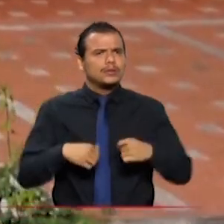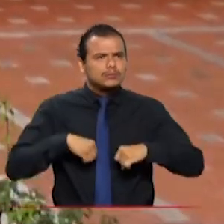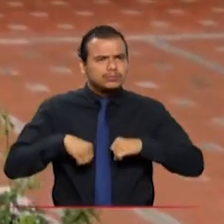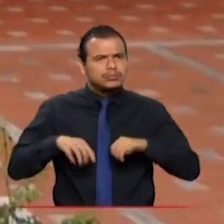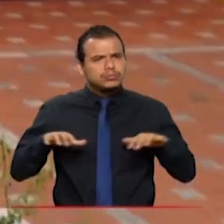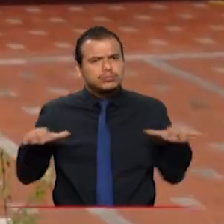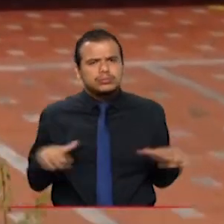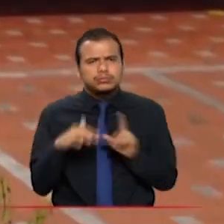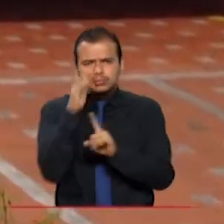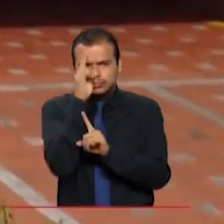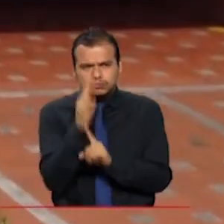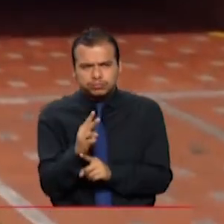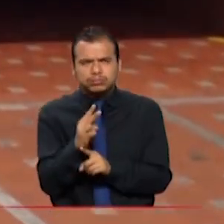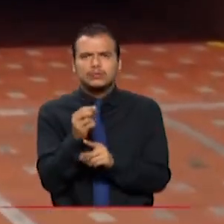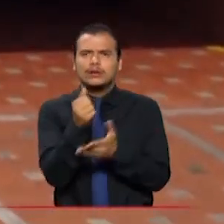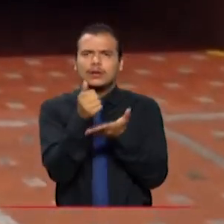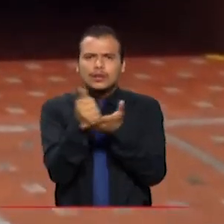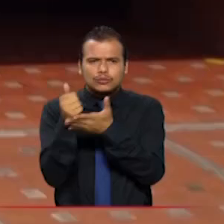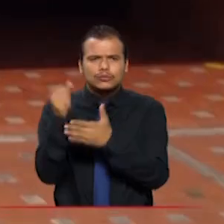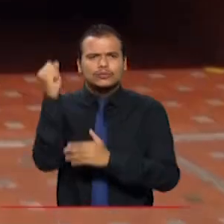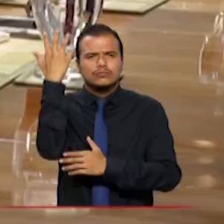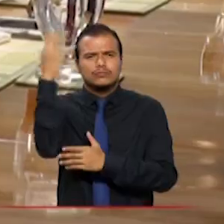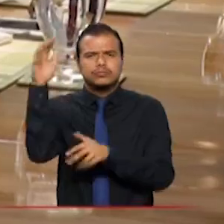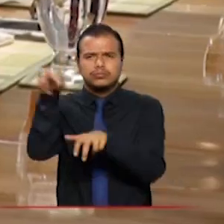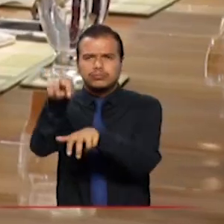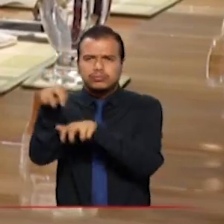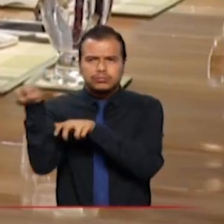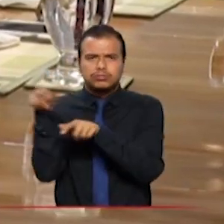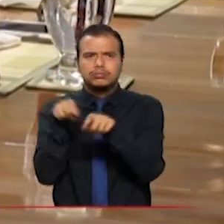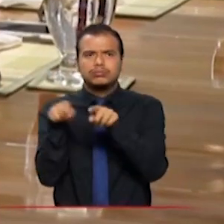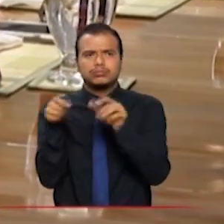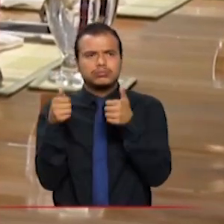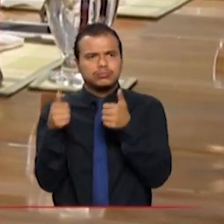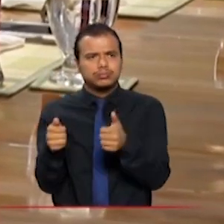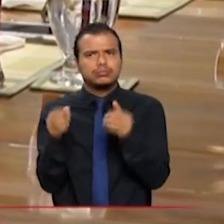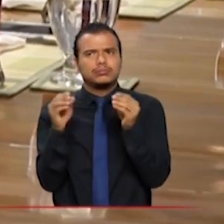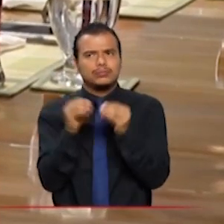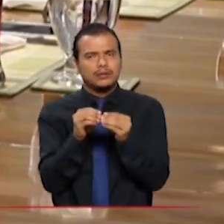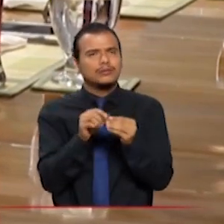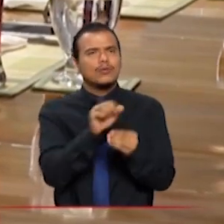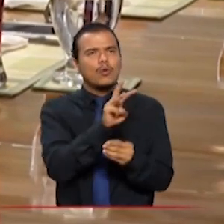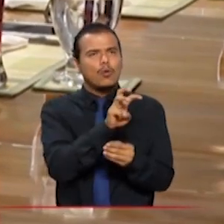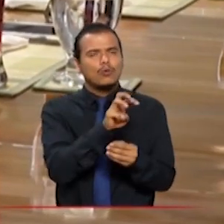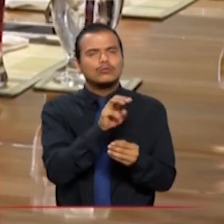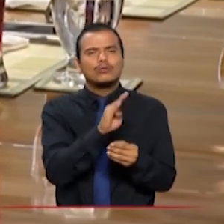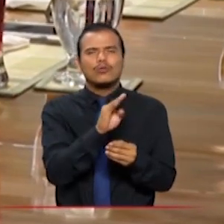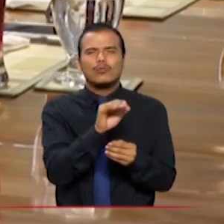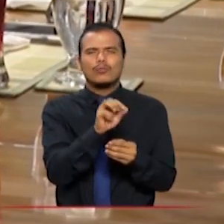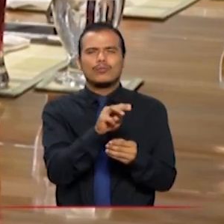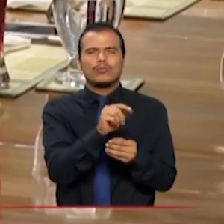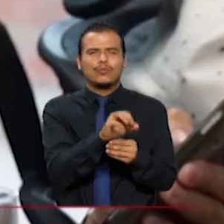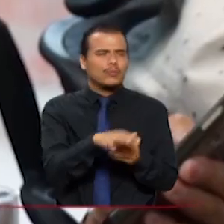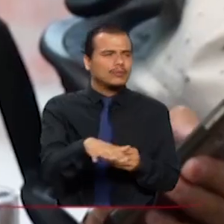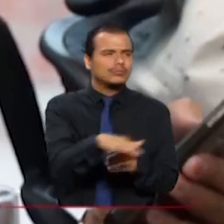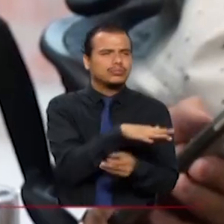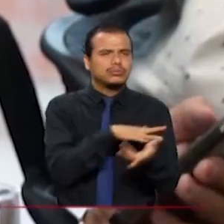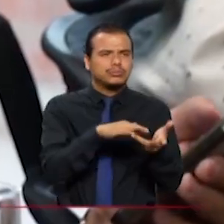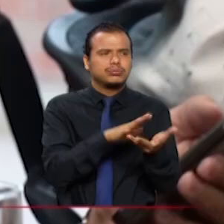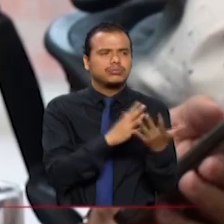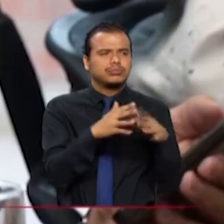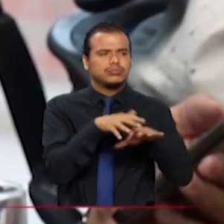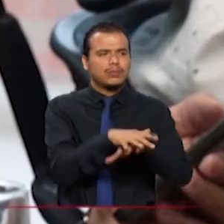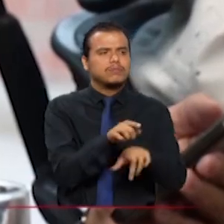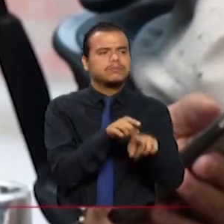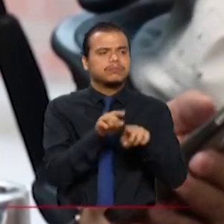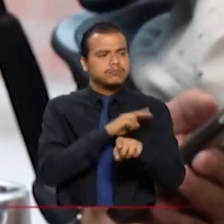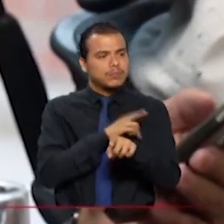en cuidado del medio ambiente, los 35 ecosistemas y los 8 biomas que tenemos en este momento en el Valle del Cauca. Así